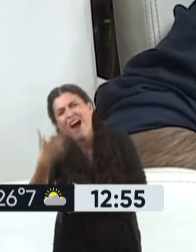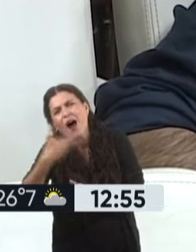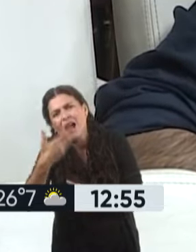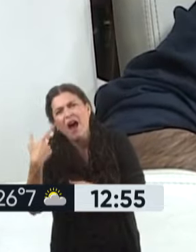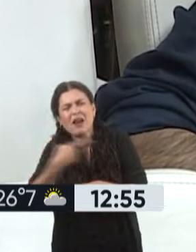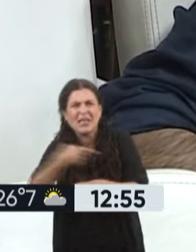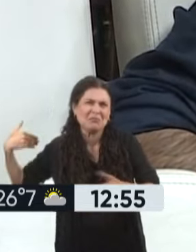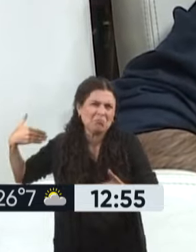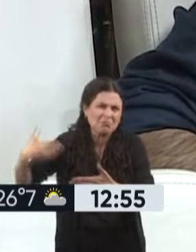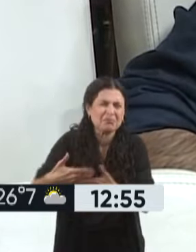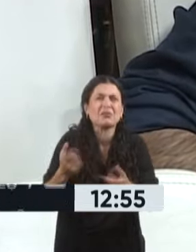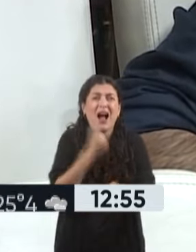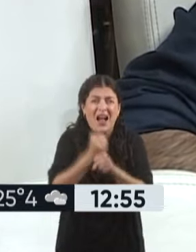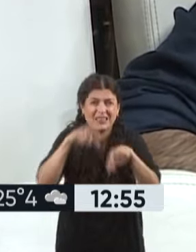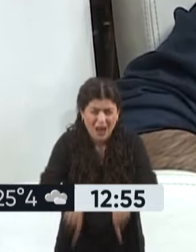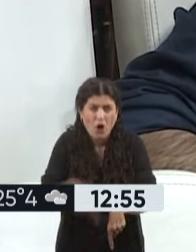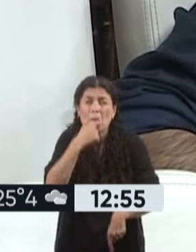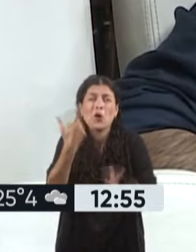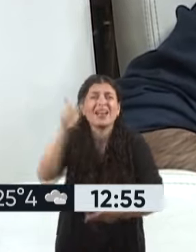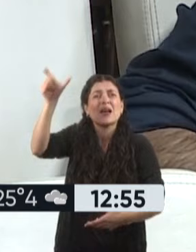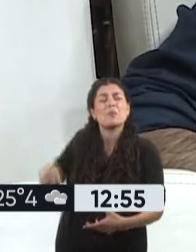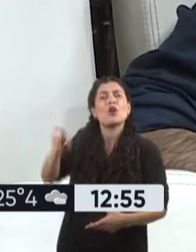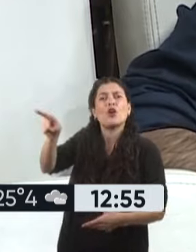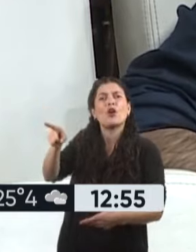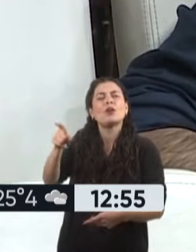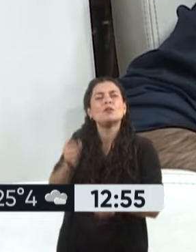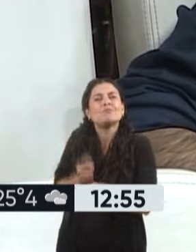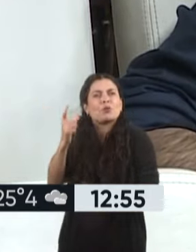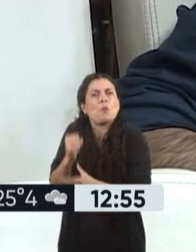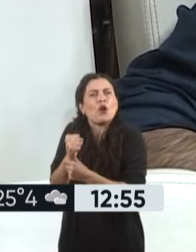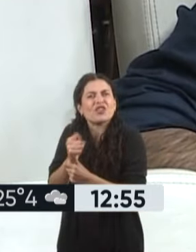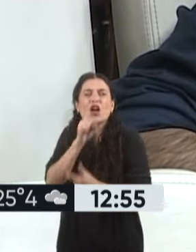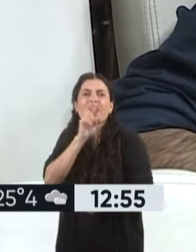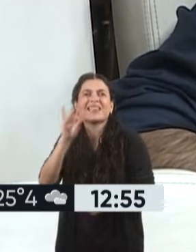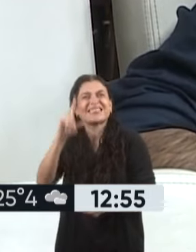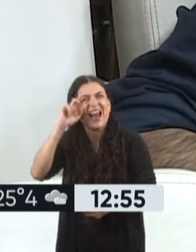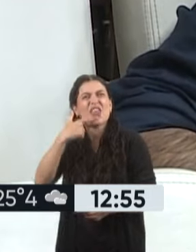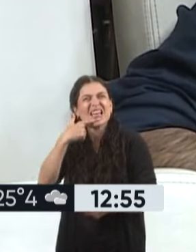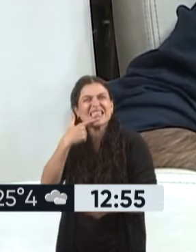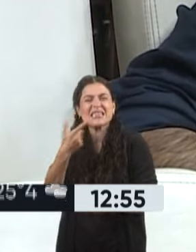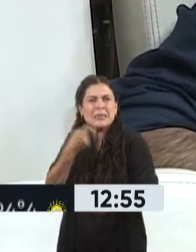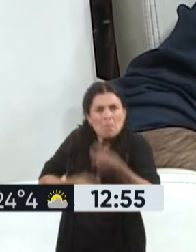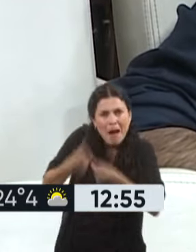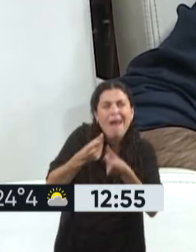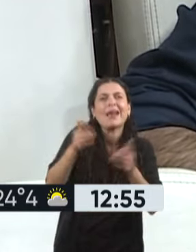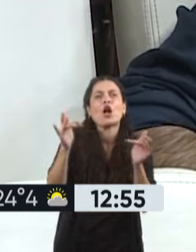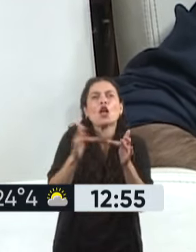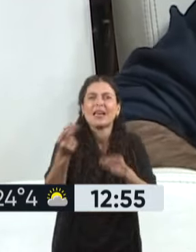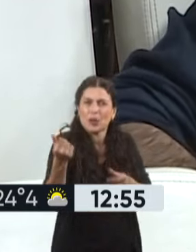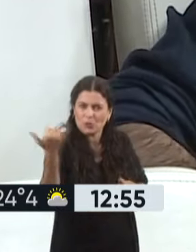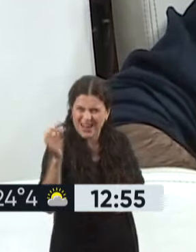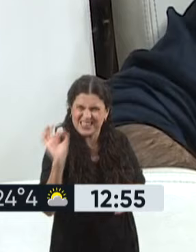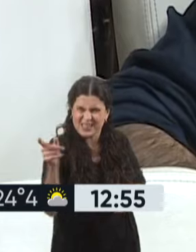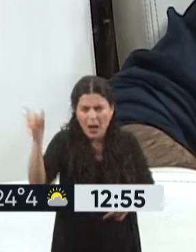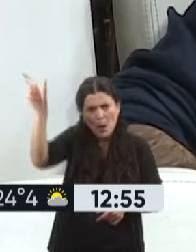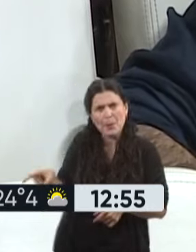días. Entre ellos... hablo de alguien especialista en traders, el nombre creo que es intrascendente, pero que habla de que